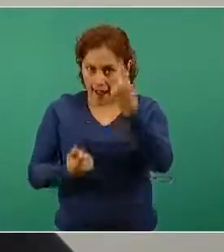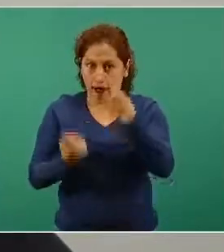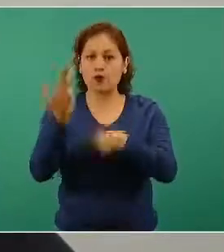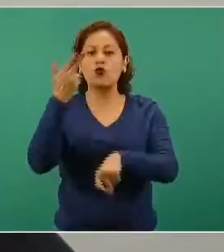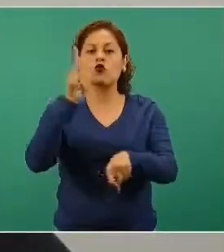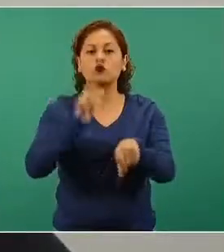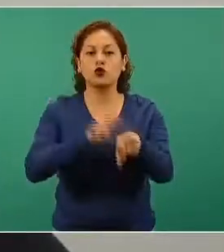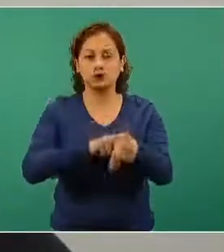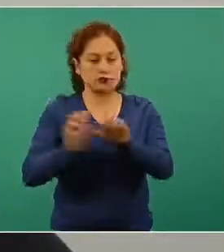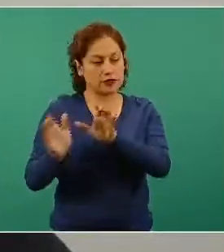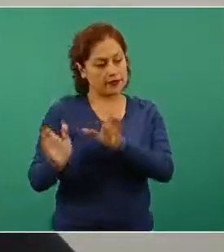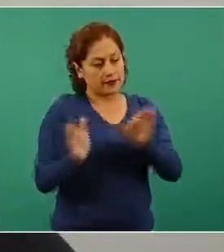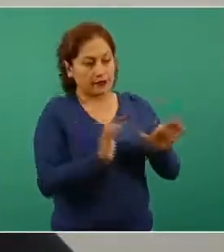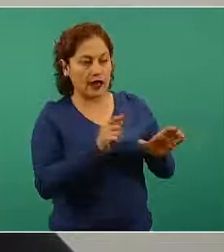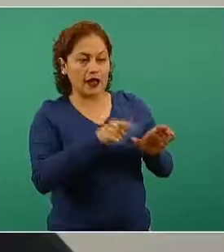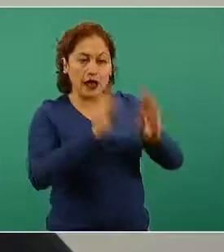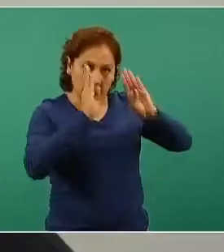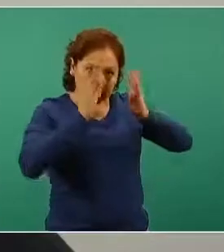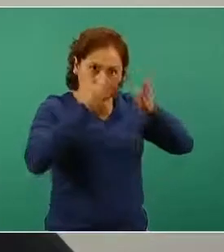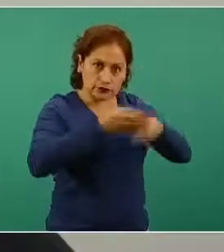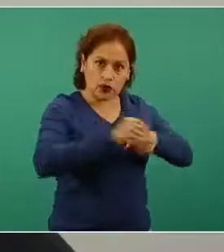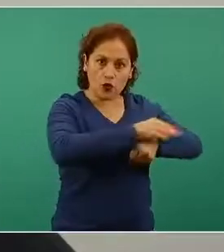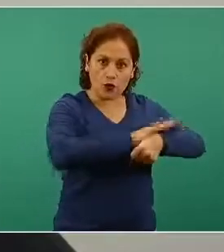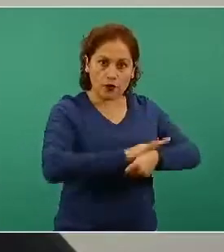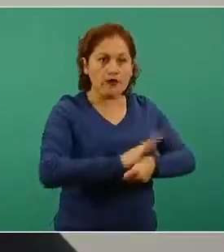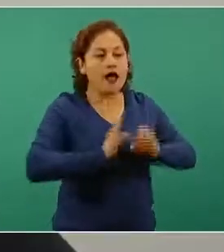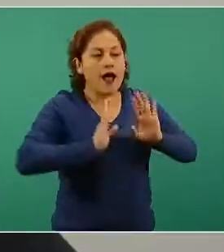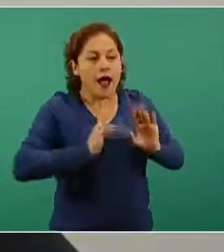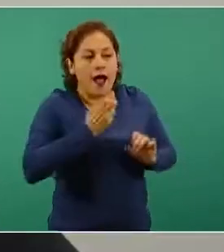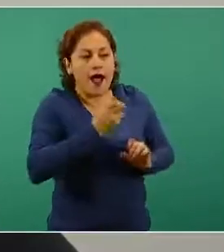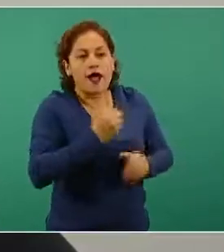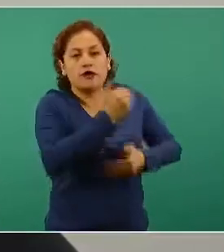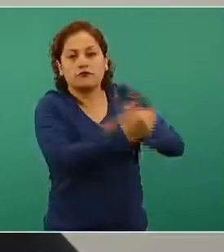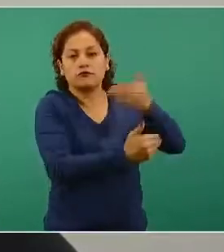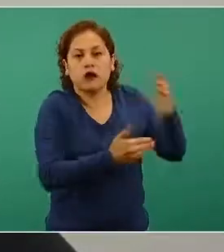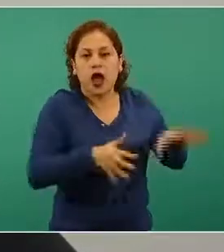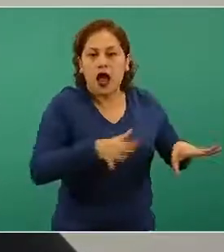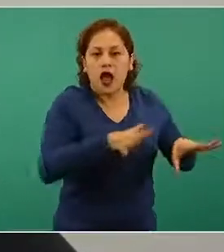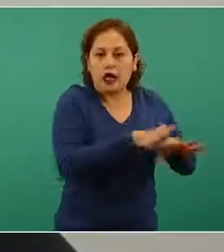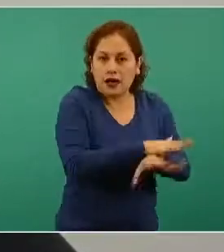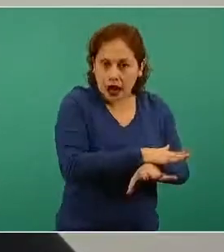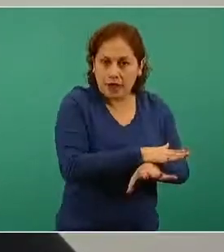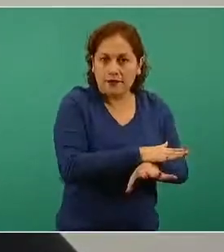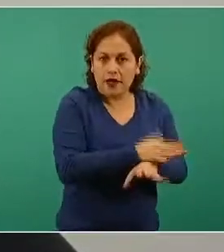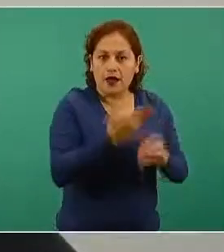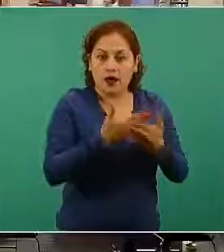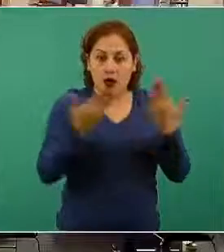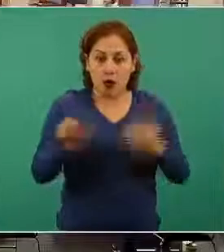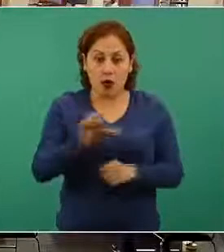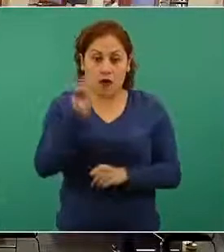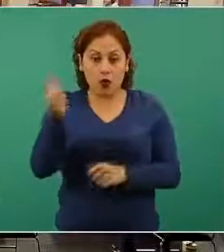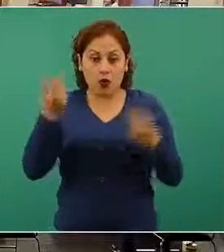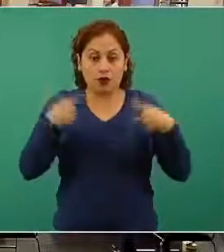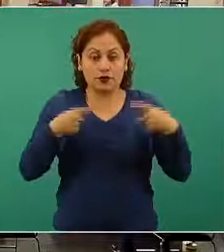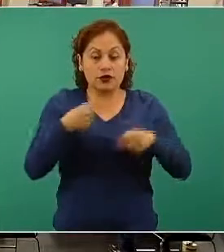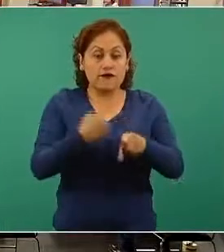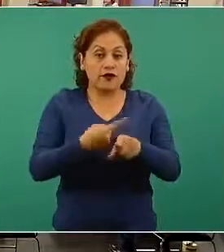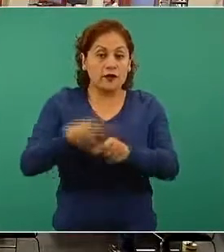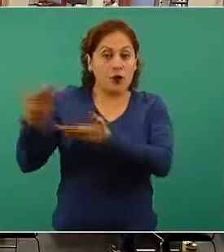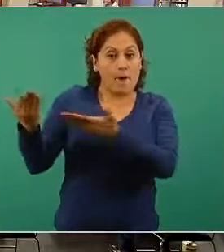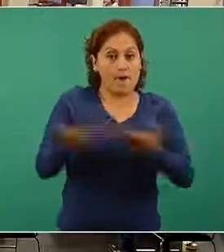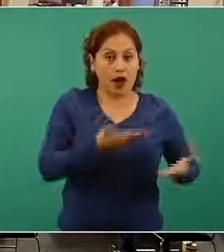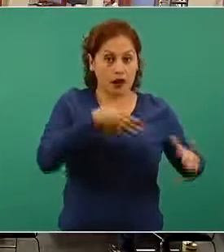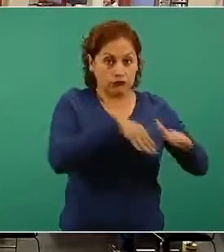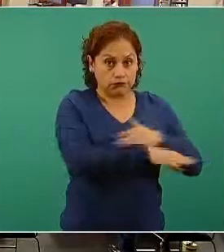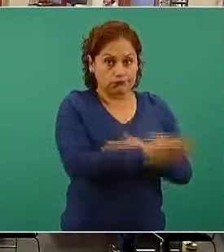la epidemia tuvieron en su momento que ser clasificados como COVID y muchas de sus camas tuvieron que ser reconvertidas